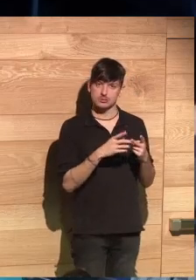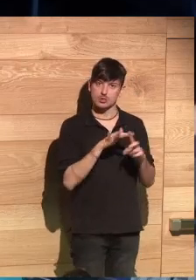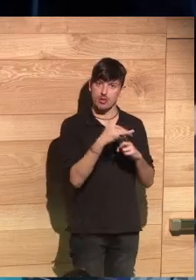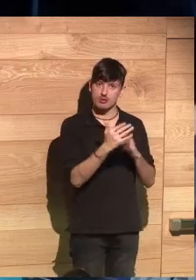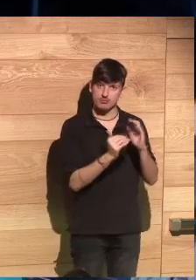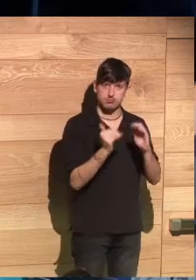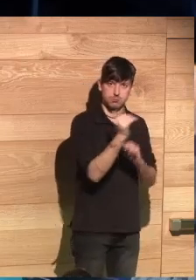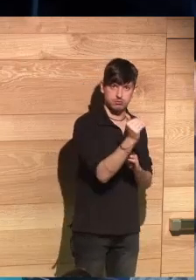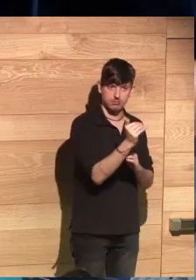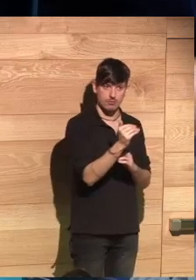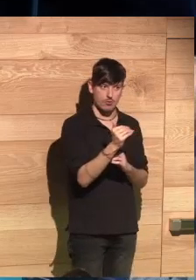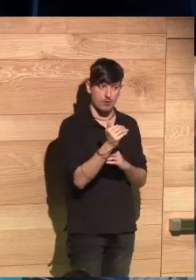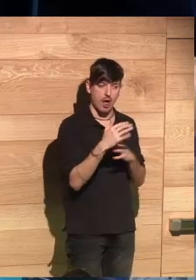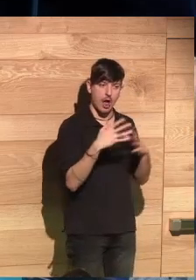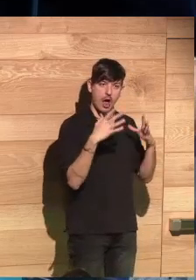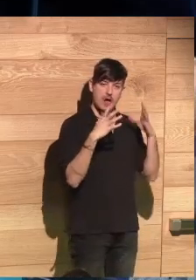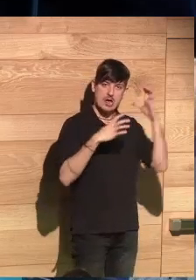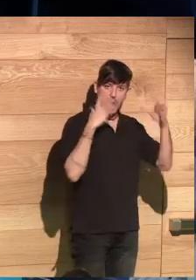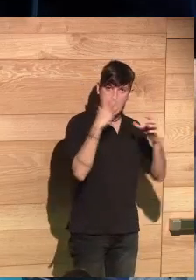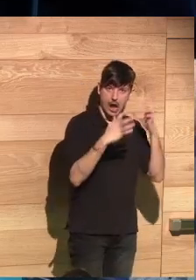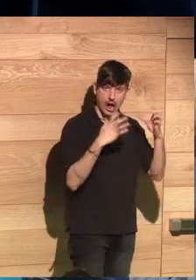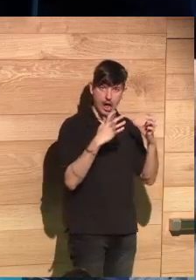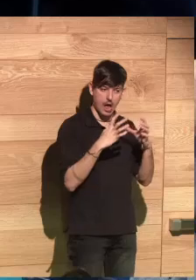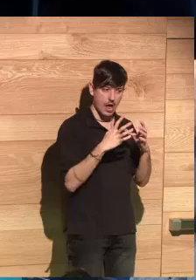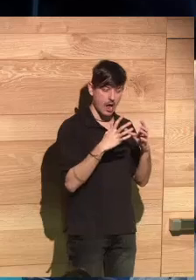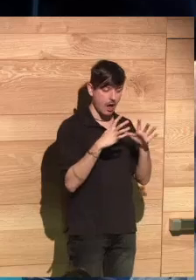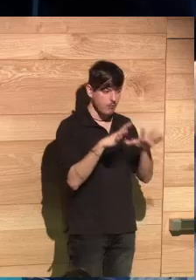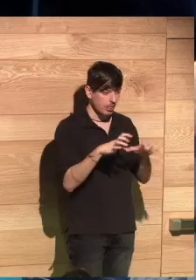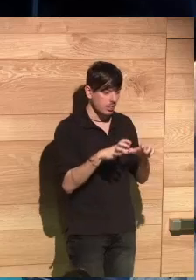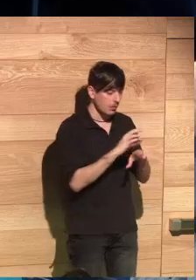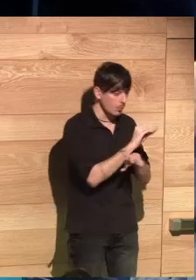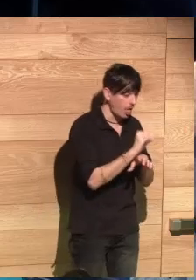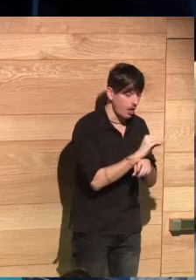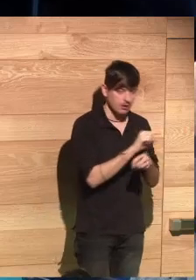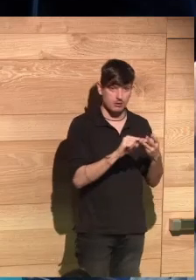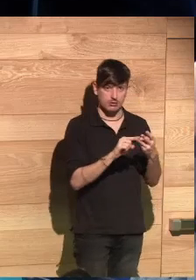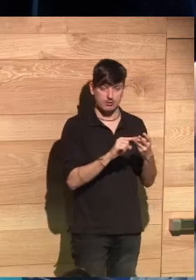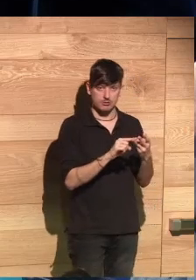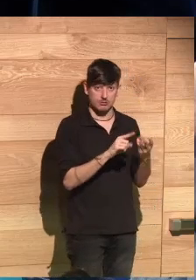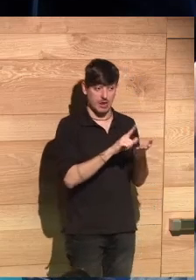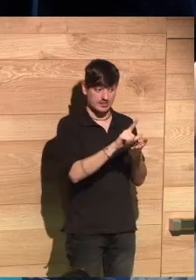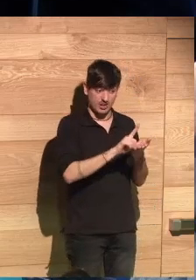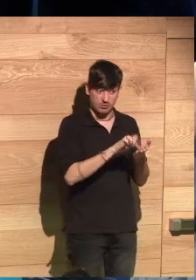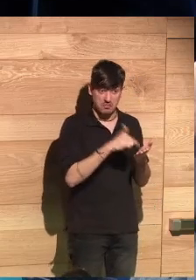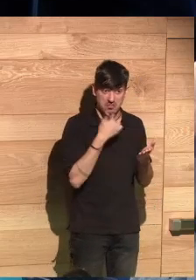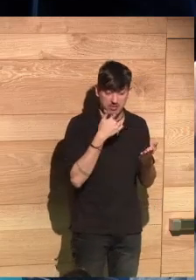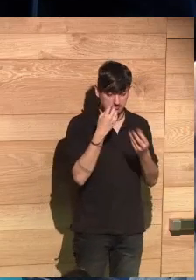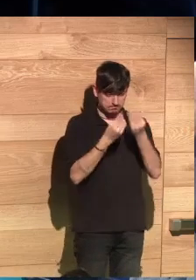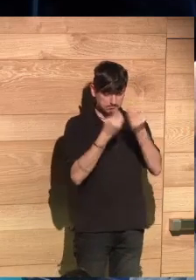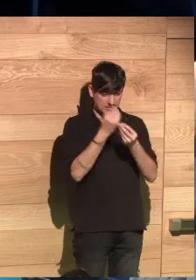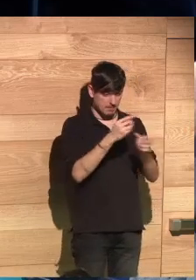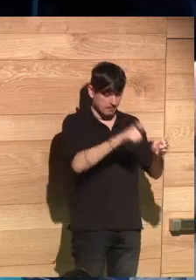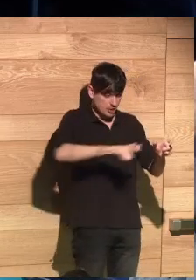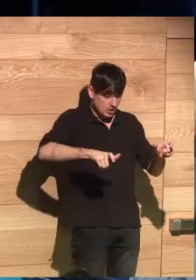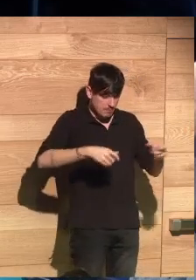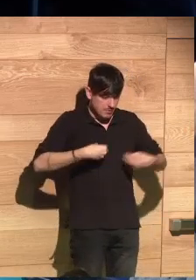a ser granjera, etcétera, y en ese idioma de la literatura, de vamos a reflexionar desde los personajes y las vivencias